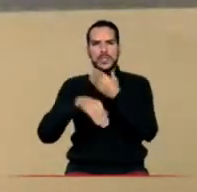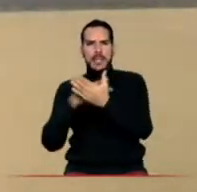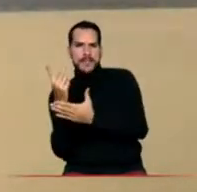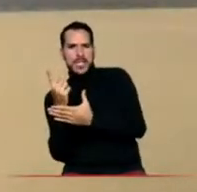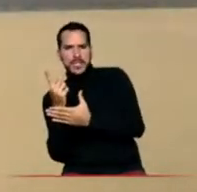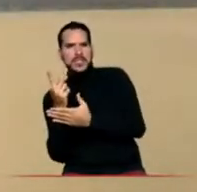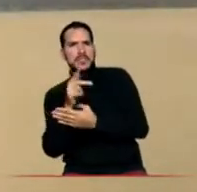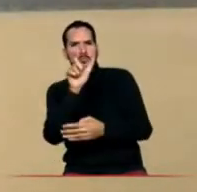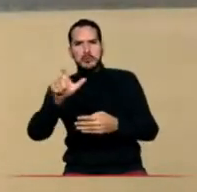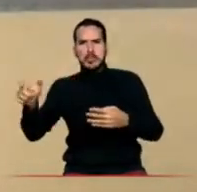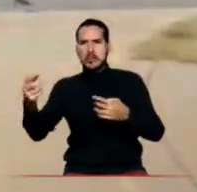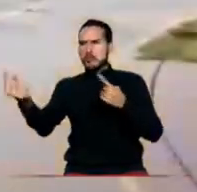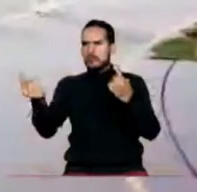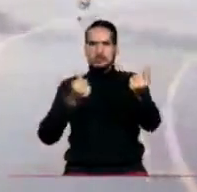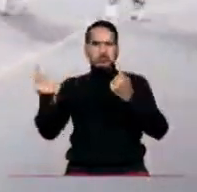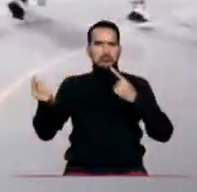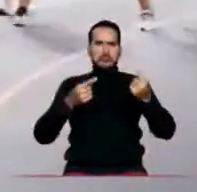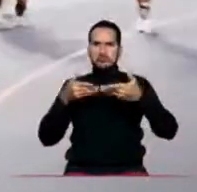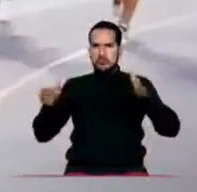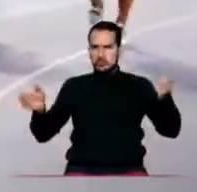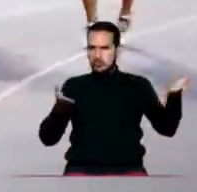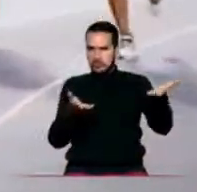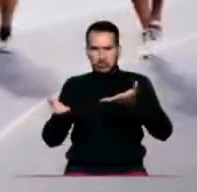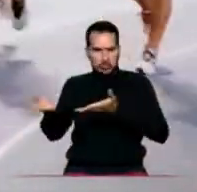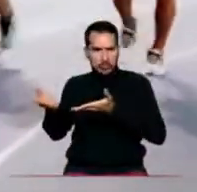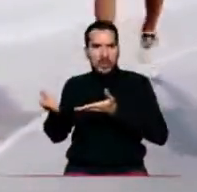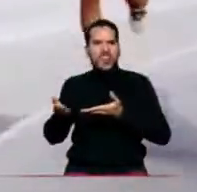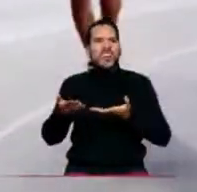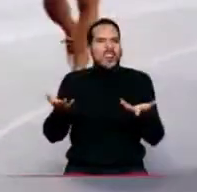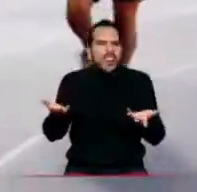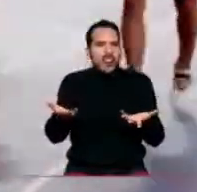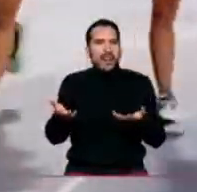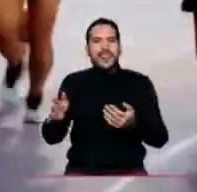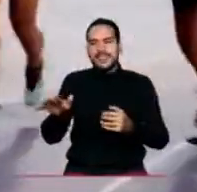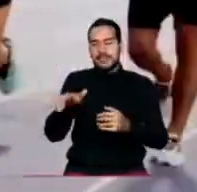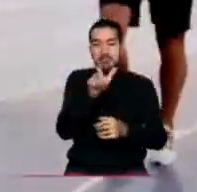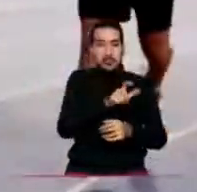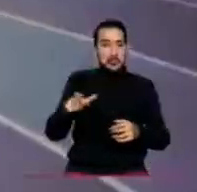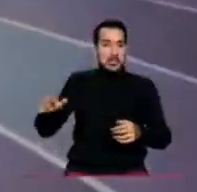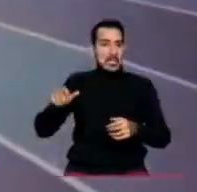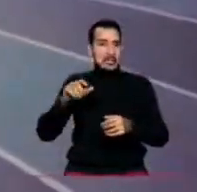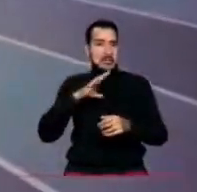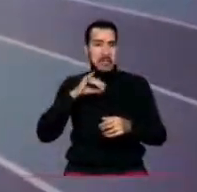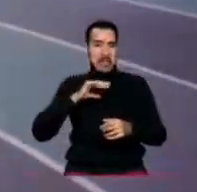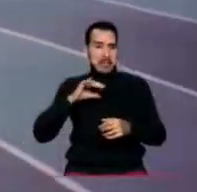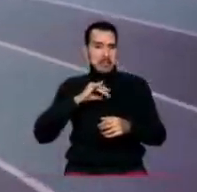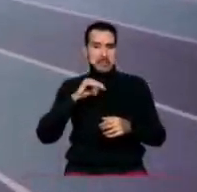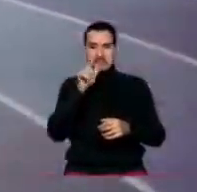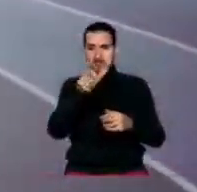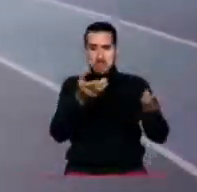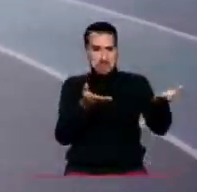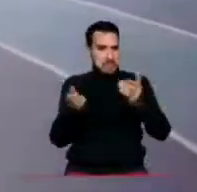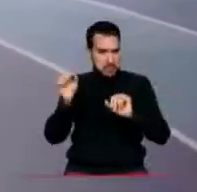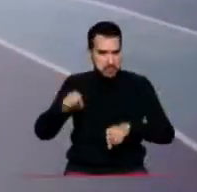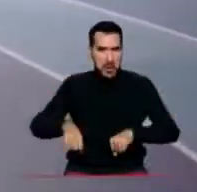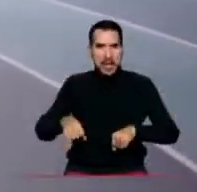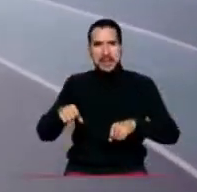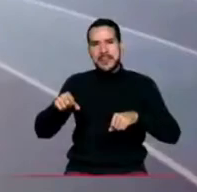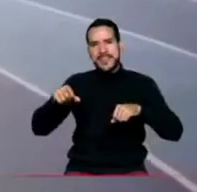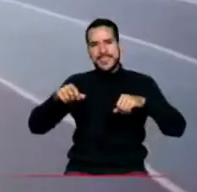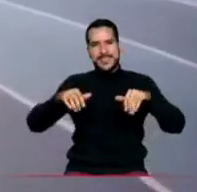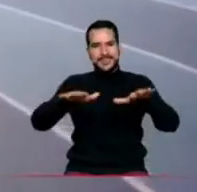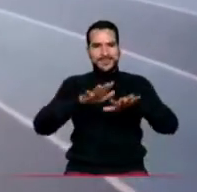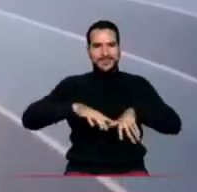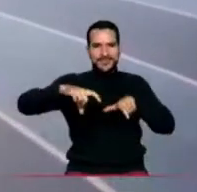los aficionados, porque se va a habilitar para que puedan usar los caleños la pista atlética del Pascual Guerrero.